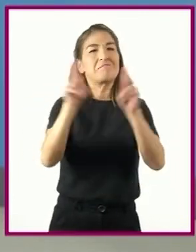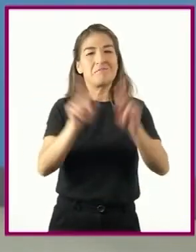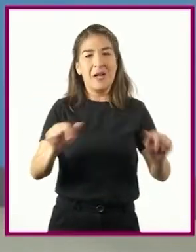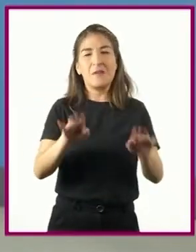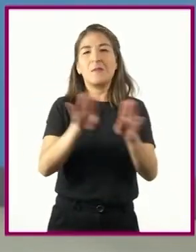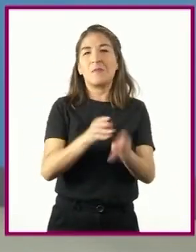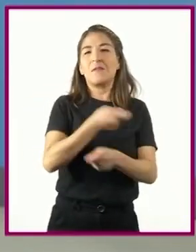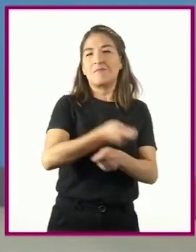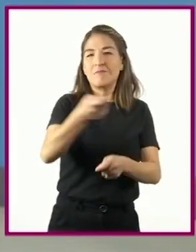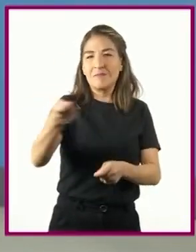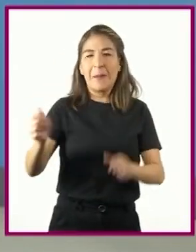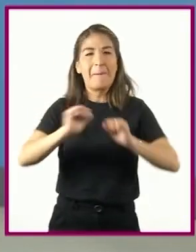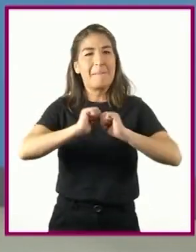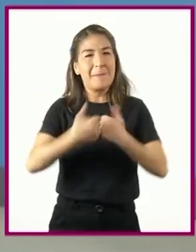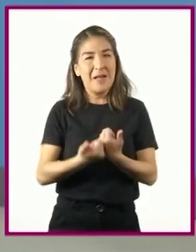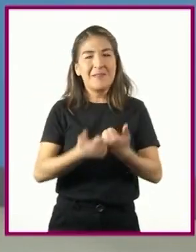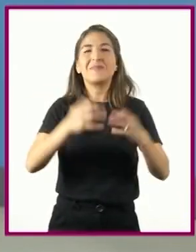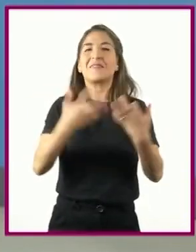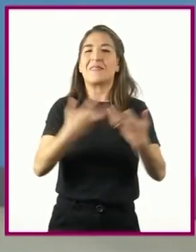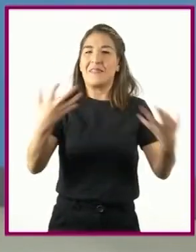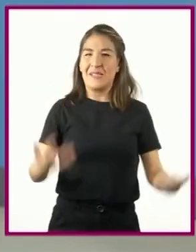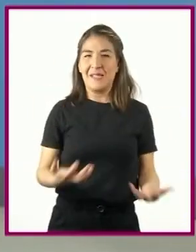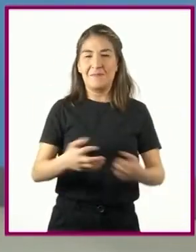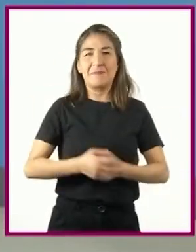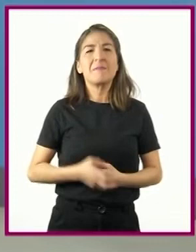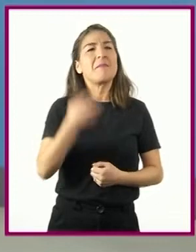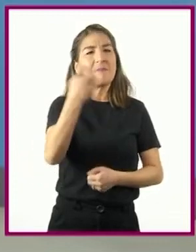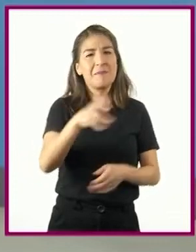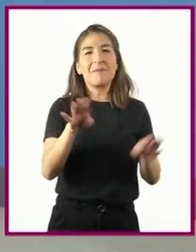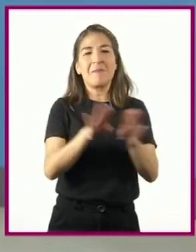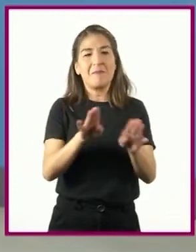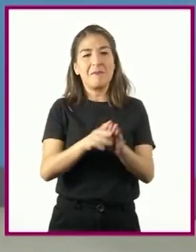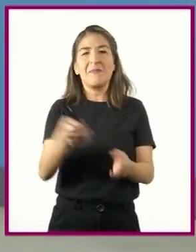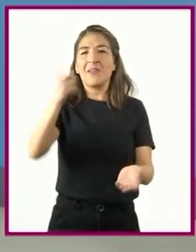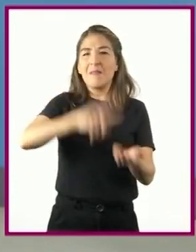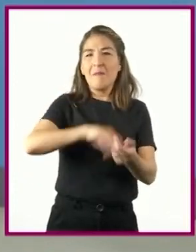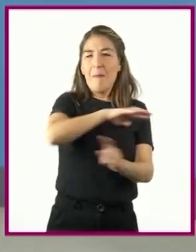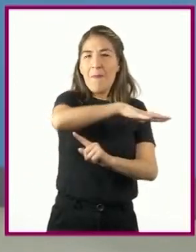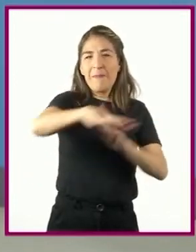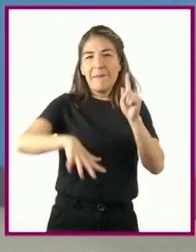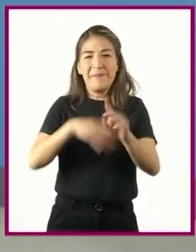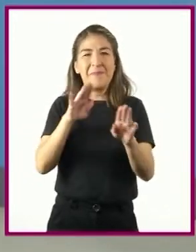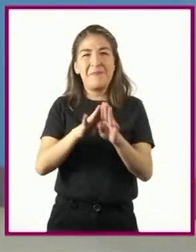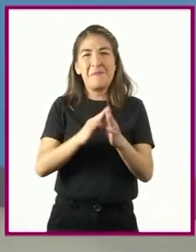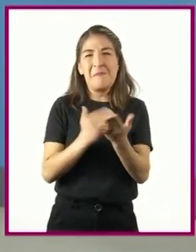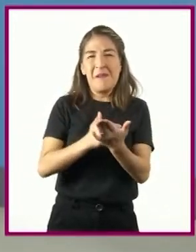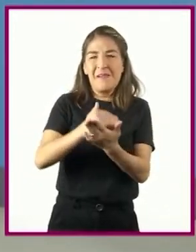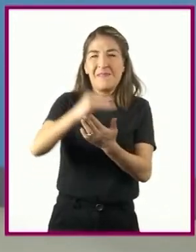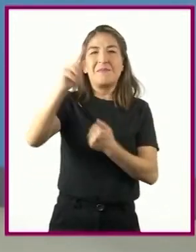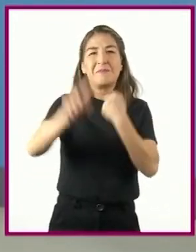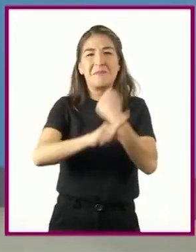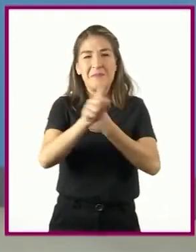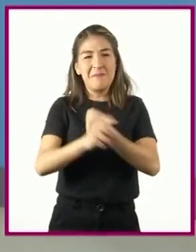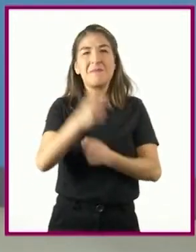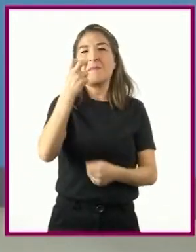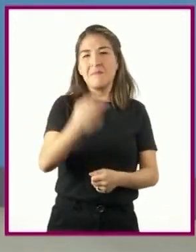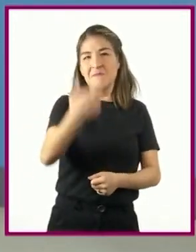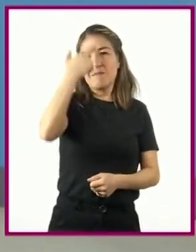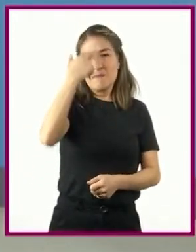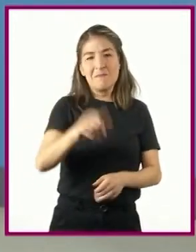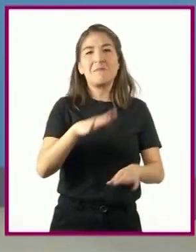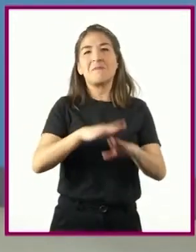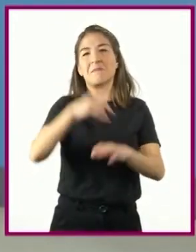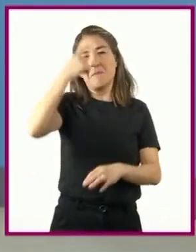y tierra. Con ello, el clima de agitación se acrecentó y propició las condiciones para